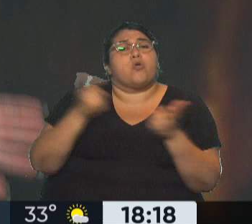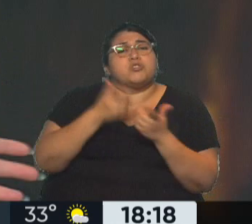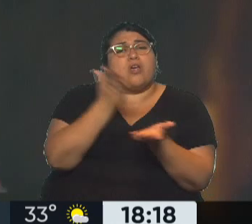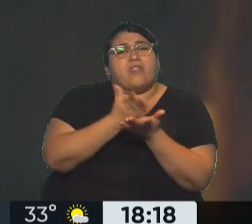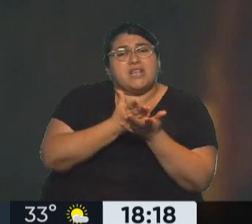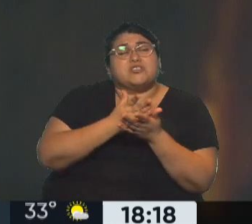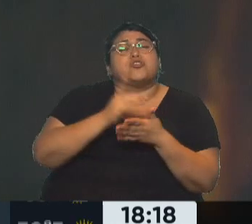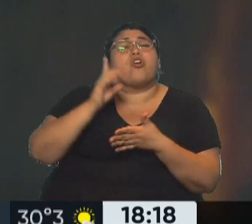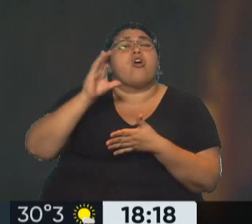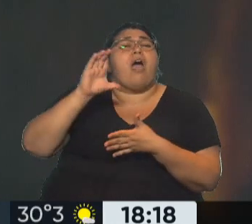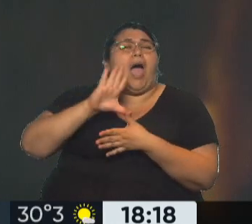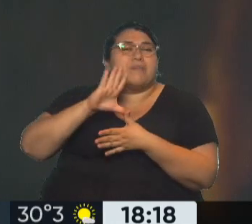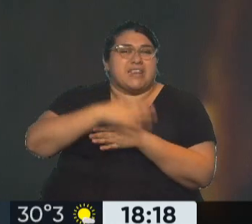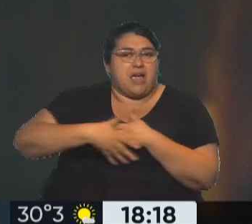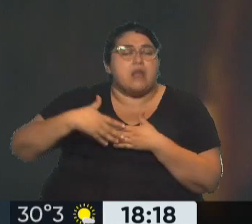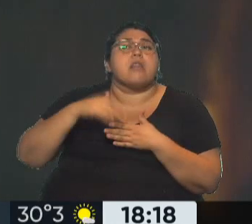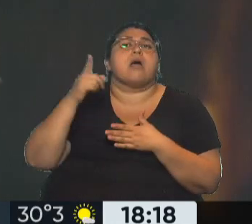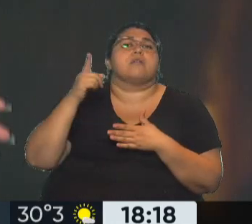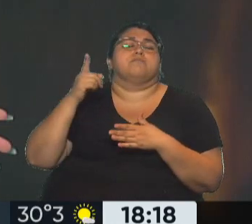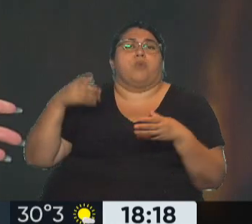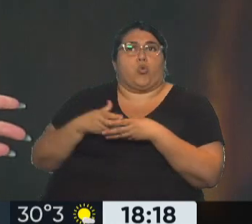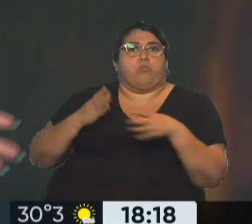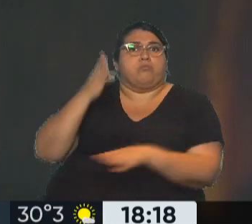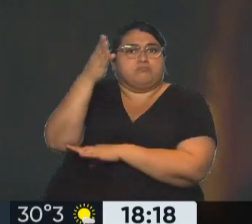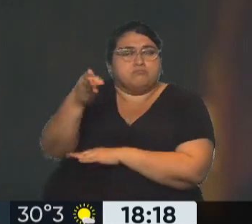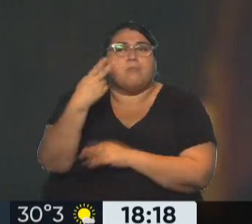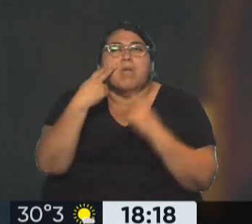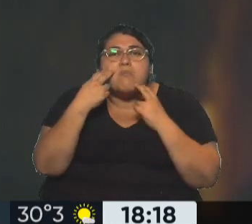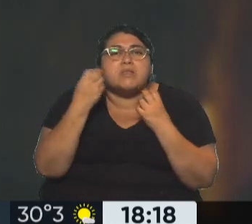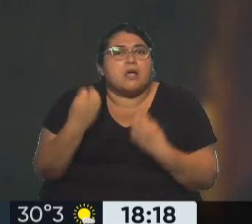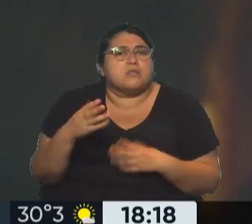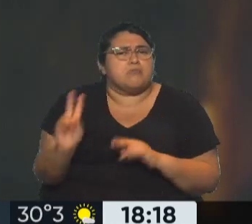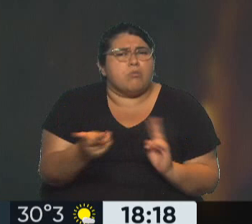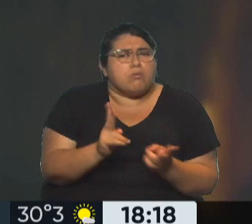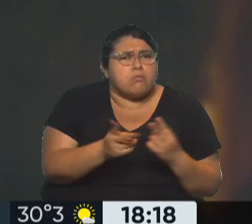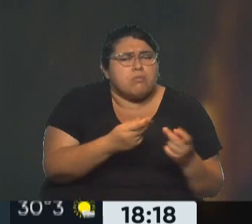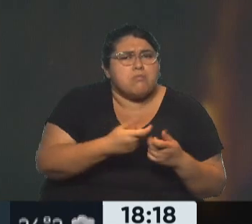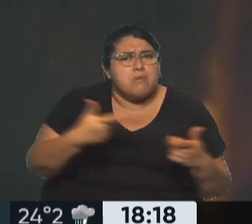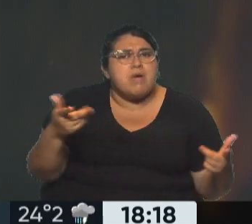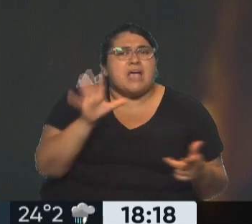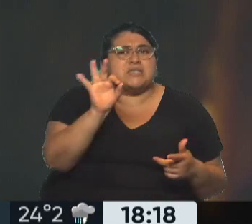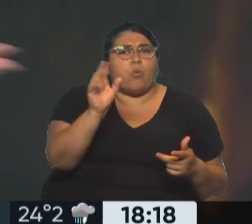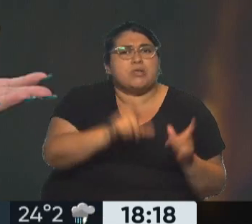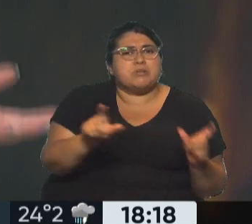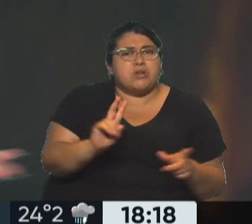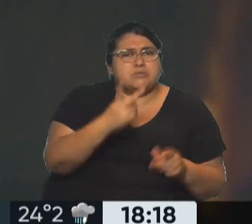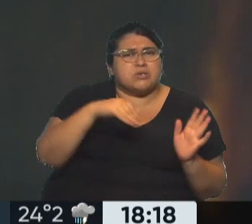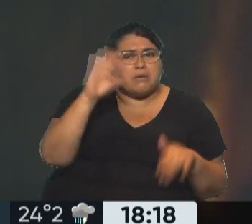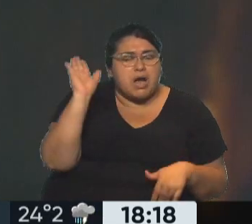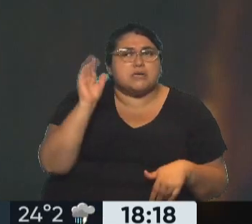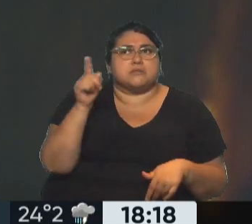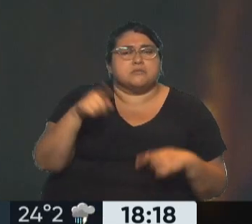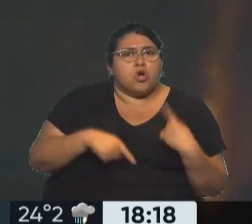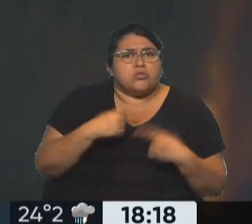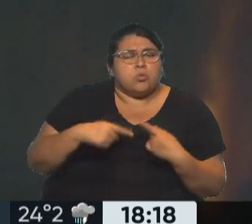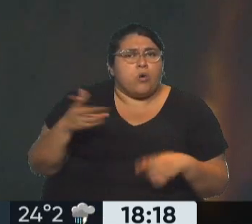Humanos, que incluso visitó el país, para, bueno, investigar justamente, como mencionábamos, los más de 50 muertos y que no paran, ¿no?